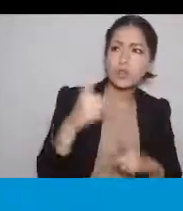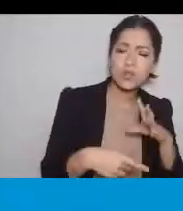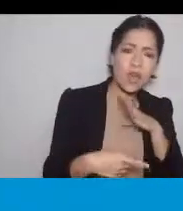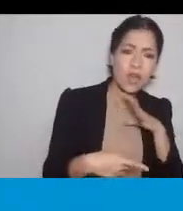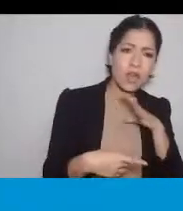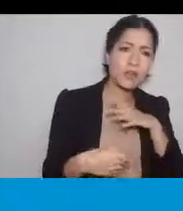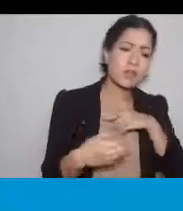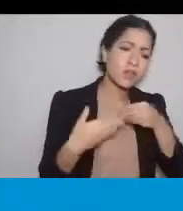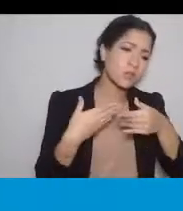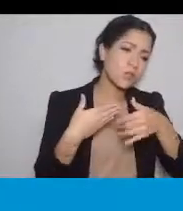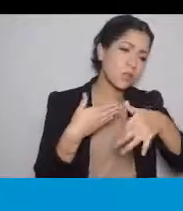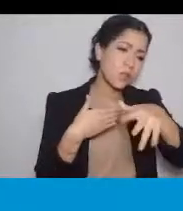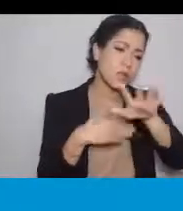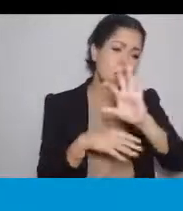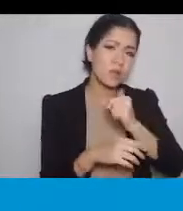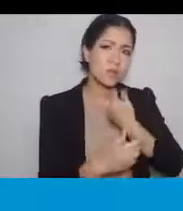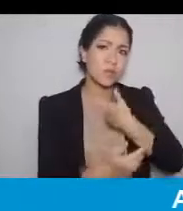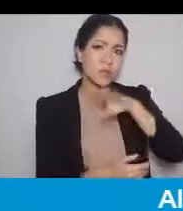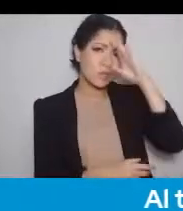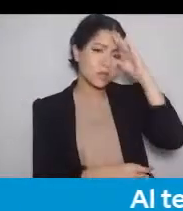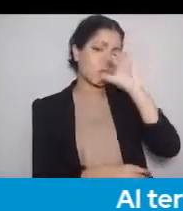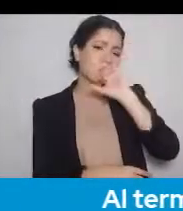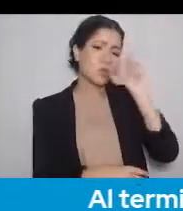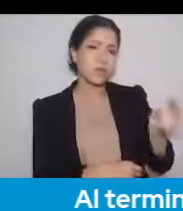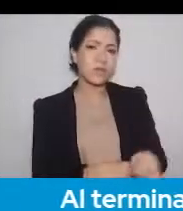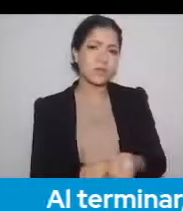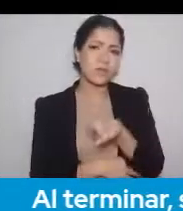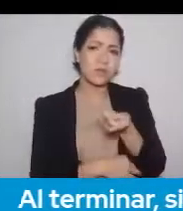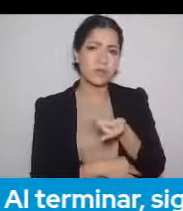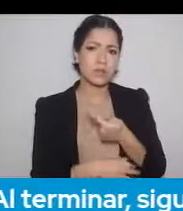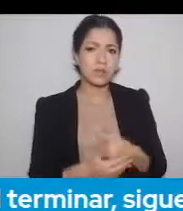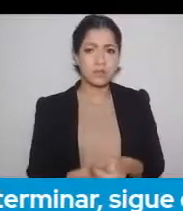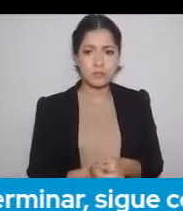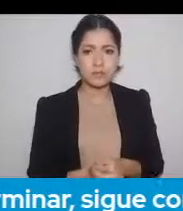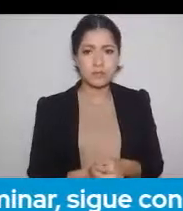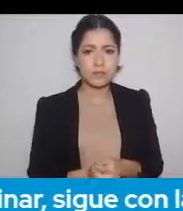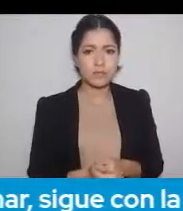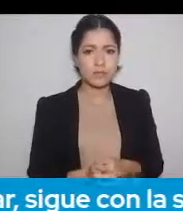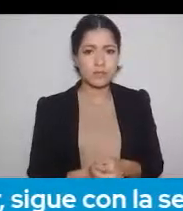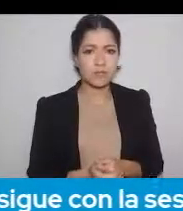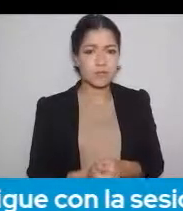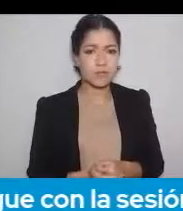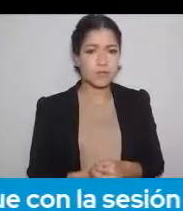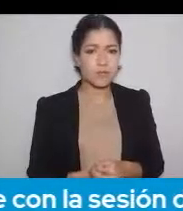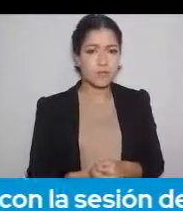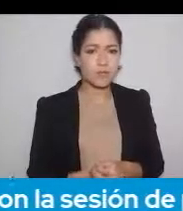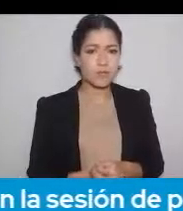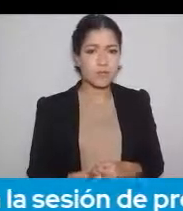¿De qué trata la obra?